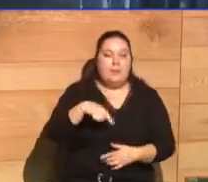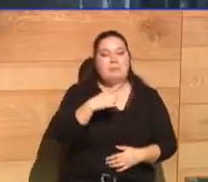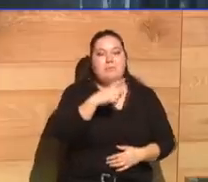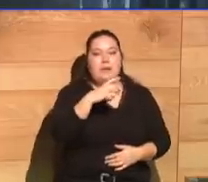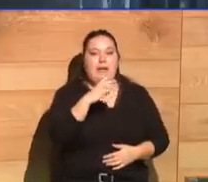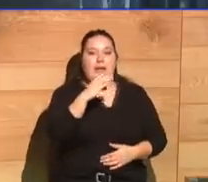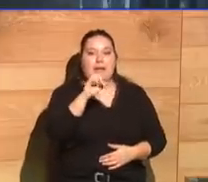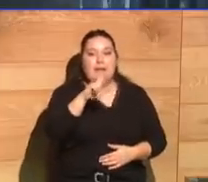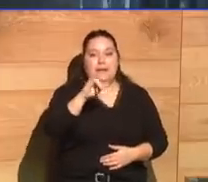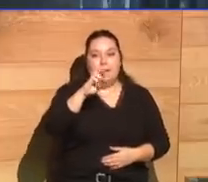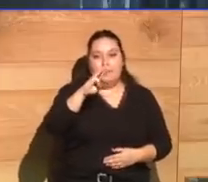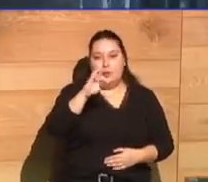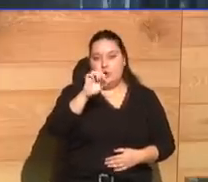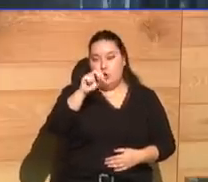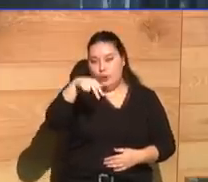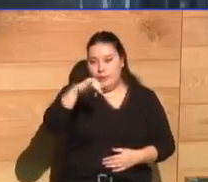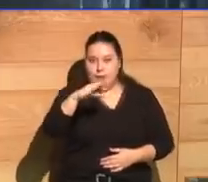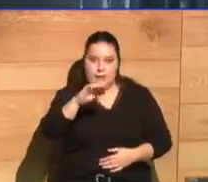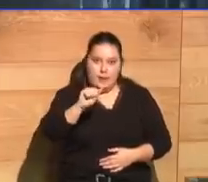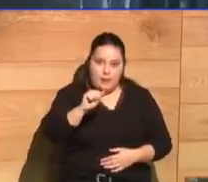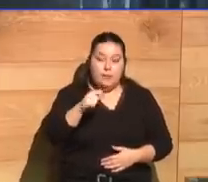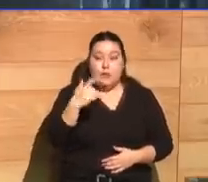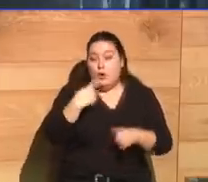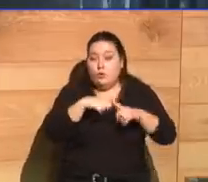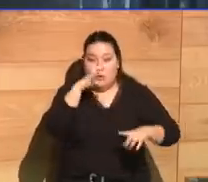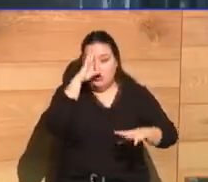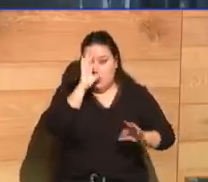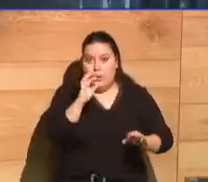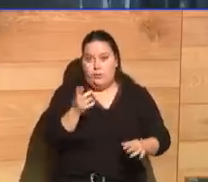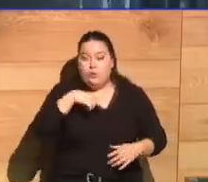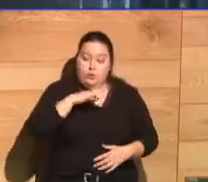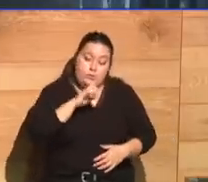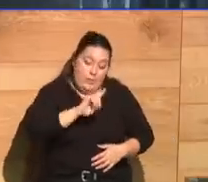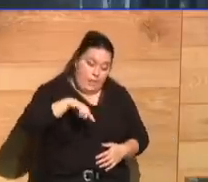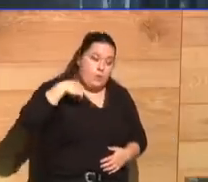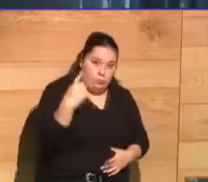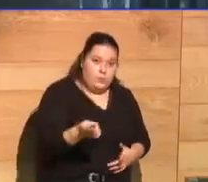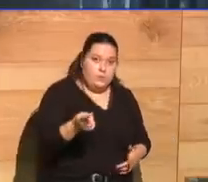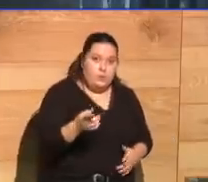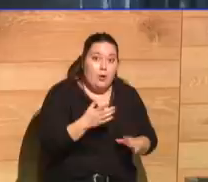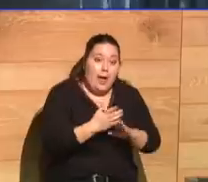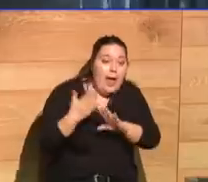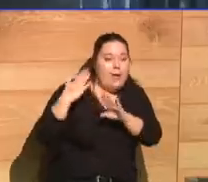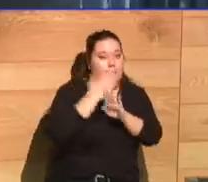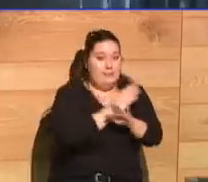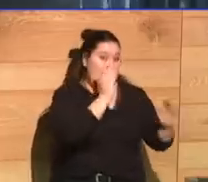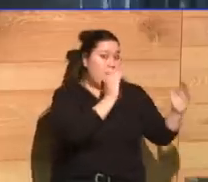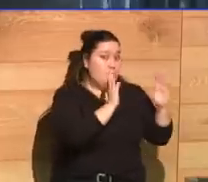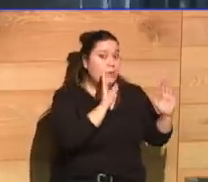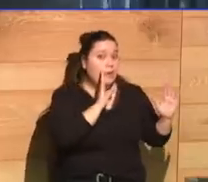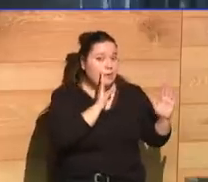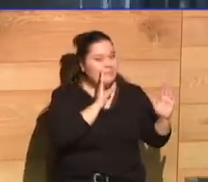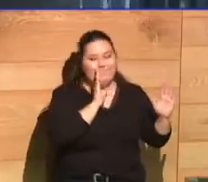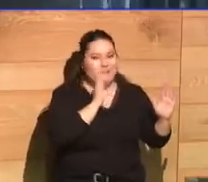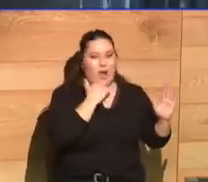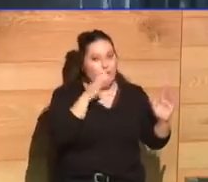Parecen obvios esos elementos. Pero son obvios porque nosotros hemos vivido después de esa película. En aquella época no era obvio escoger ese camino.